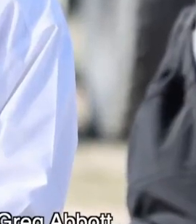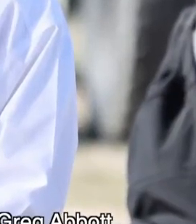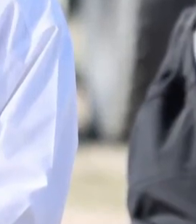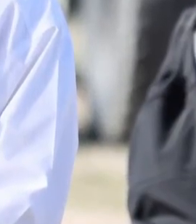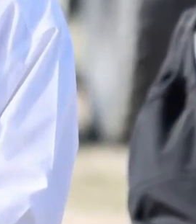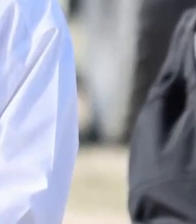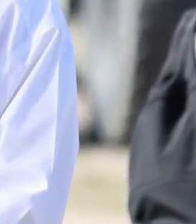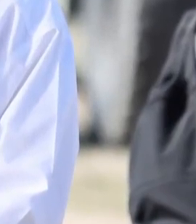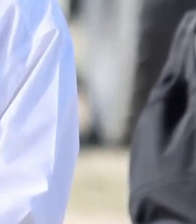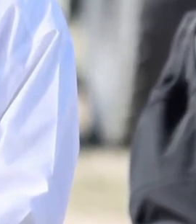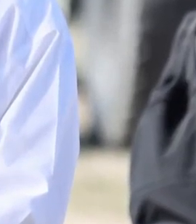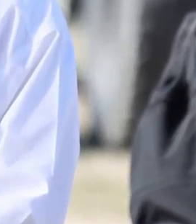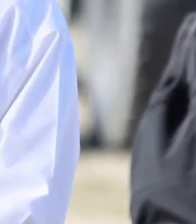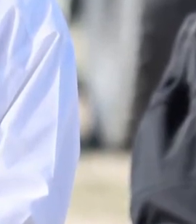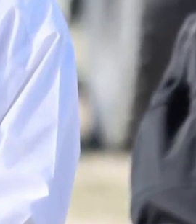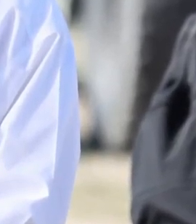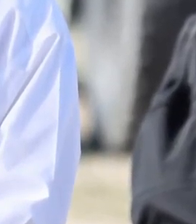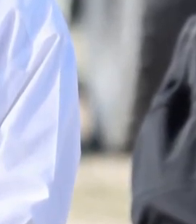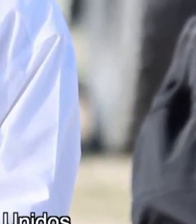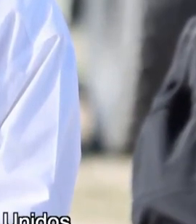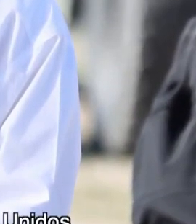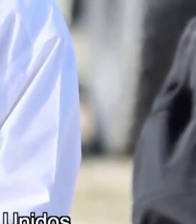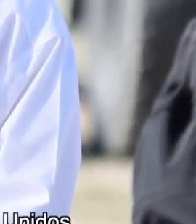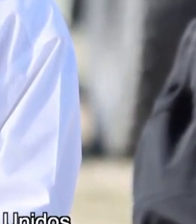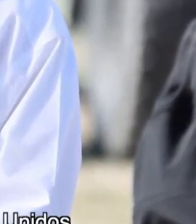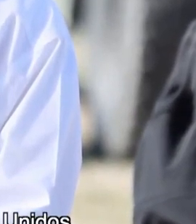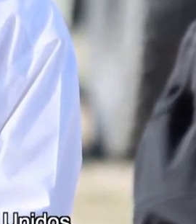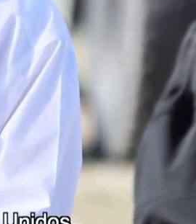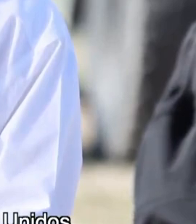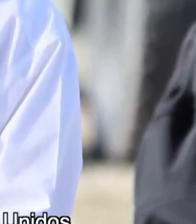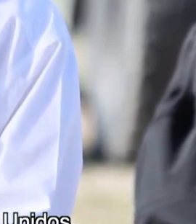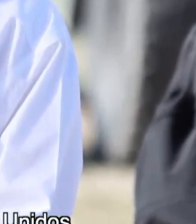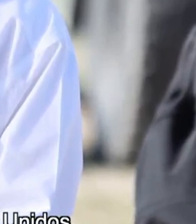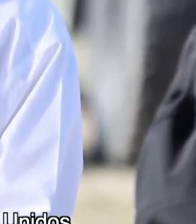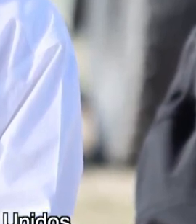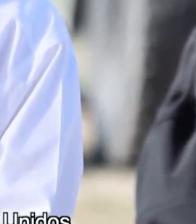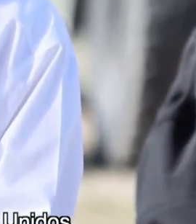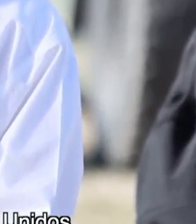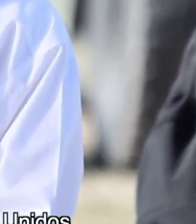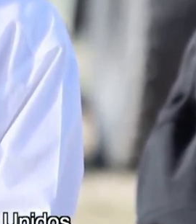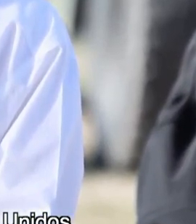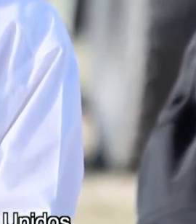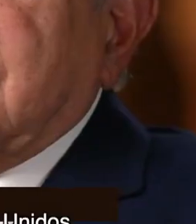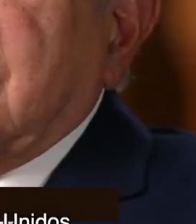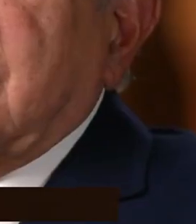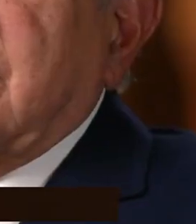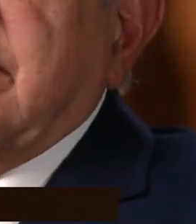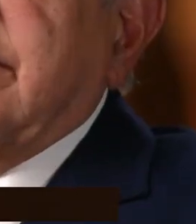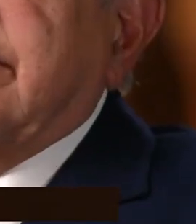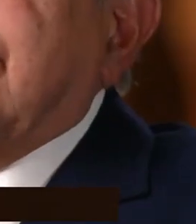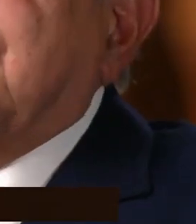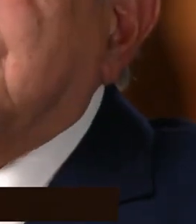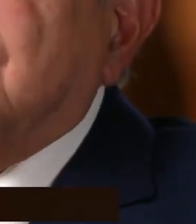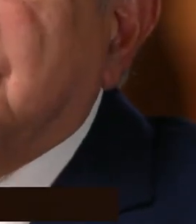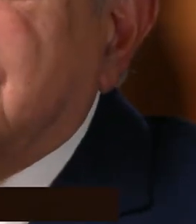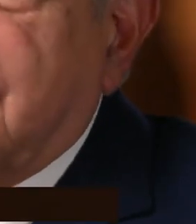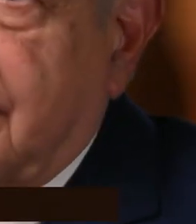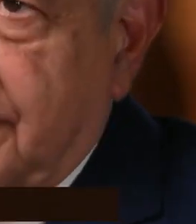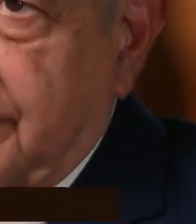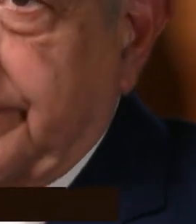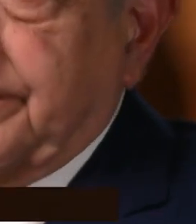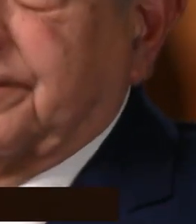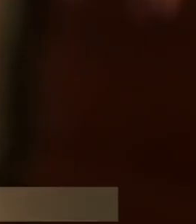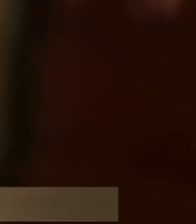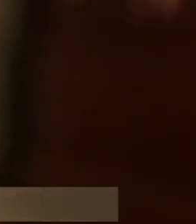Abbott, who has fought with the federal government over enforcing immigration policy in the U.S. El gobernador de